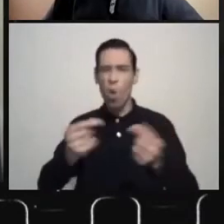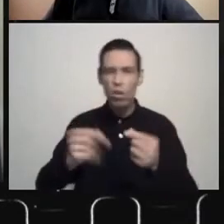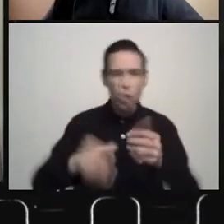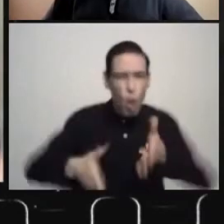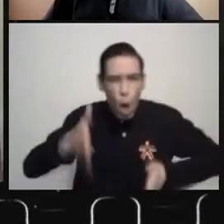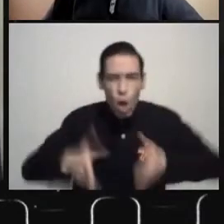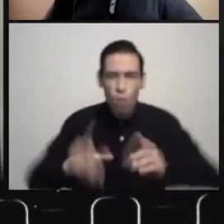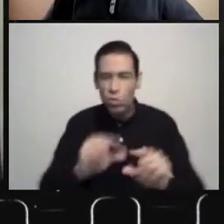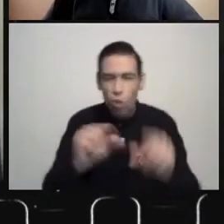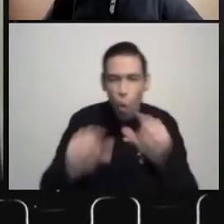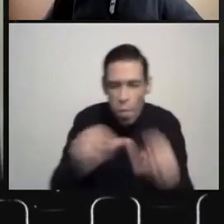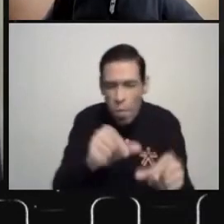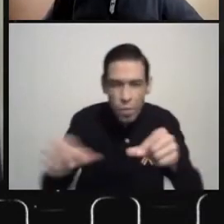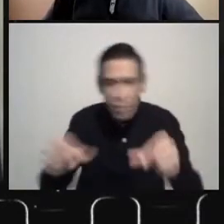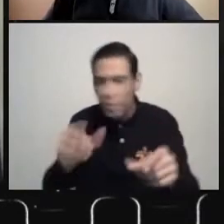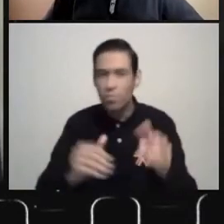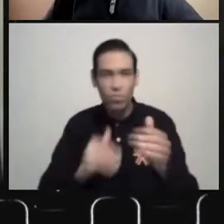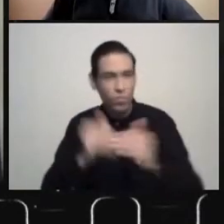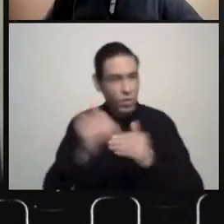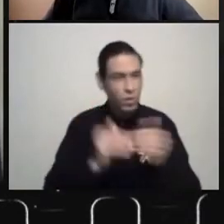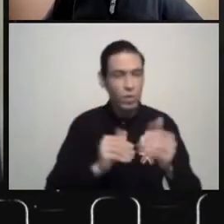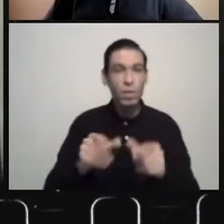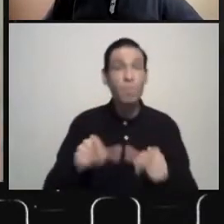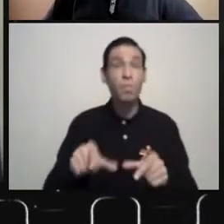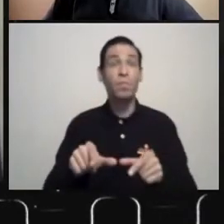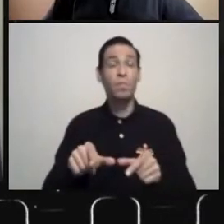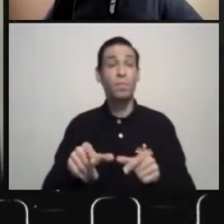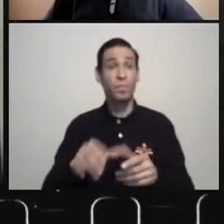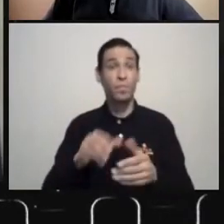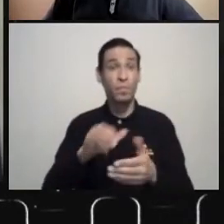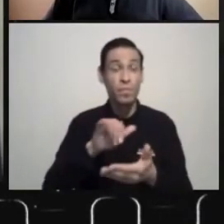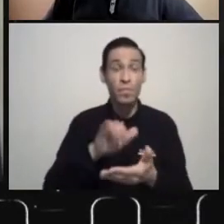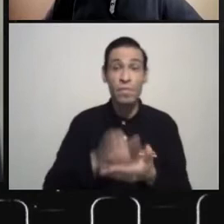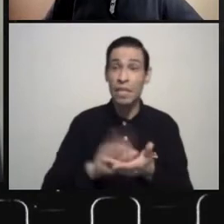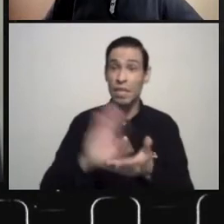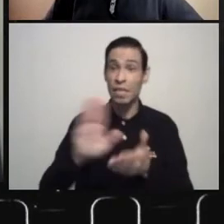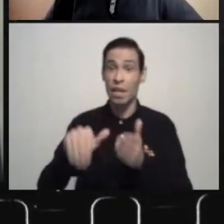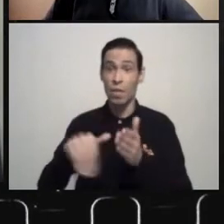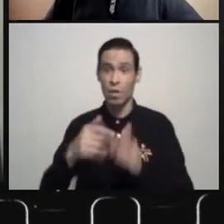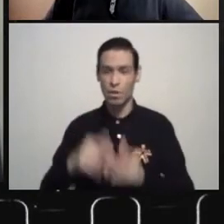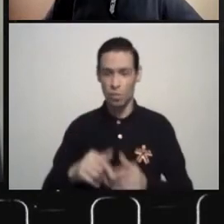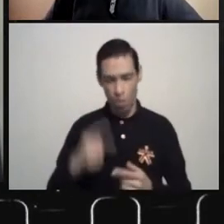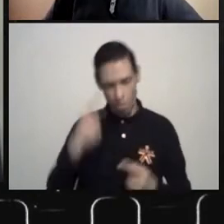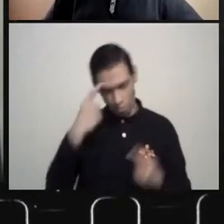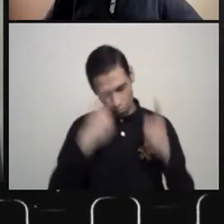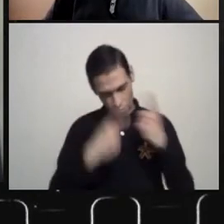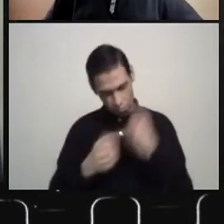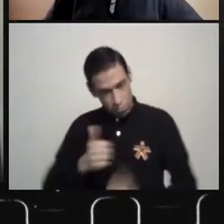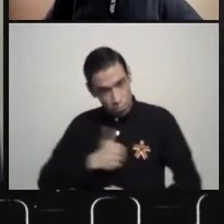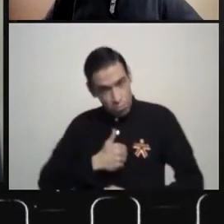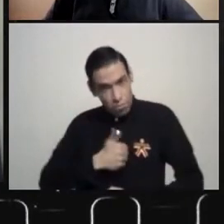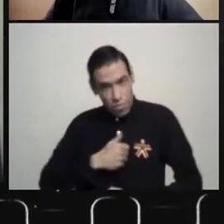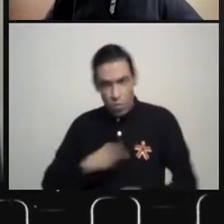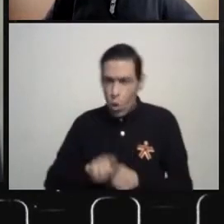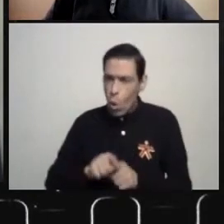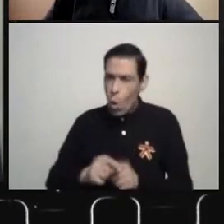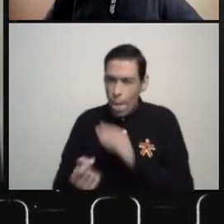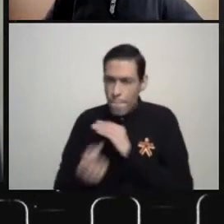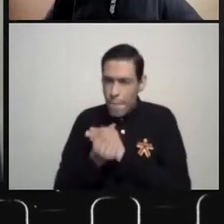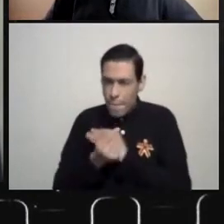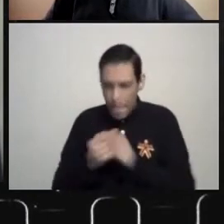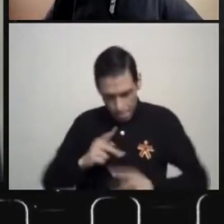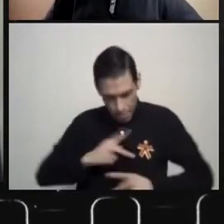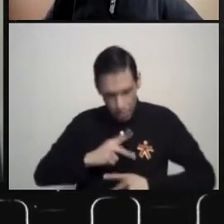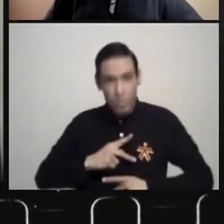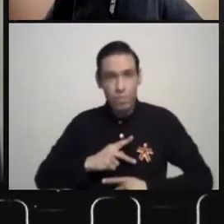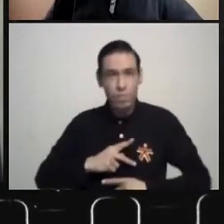haciendo stop motion, lo que quieran, y después ser autocrítico del proceso. Y creo que a mí me gusta mucho una